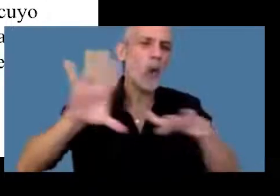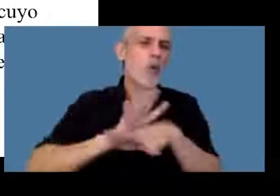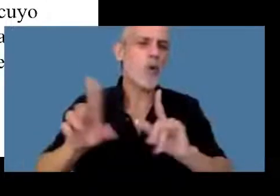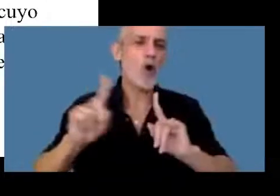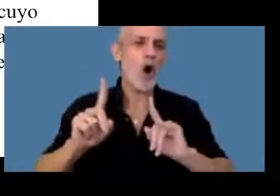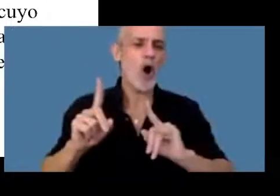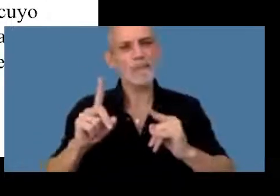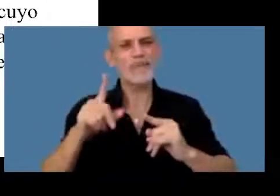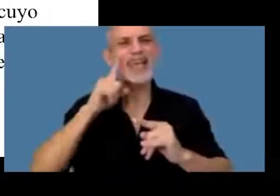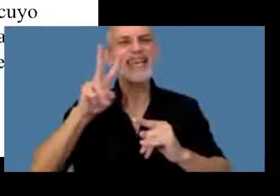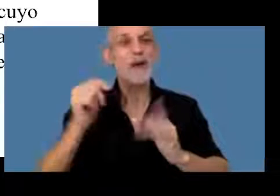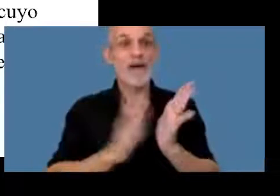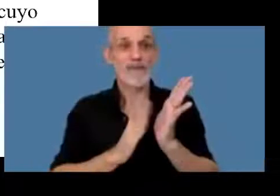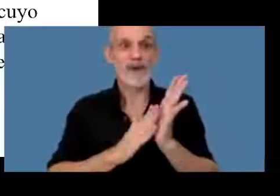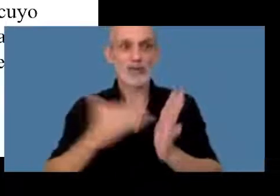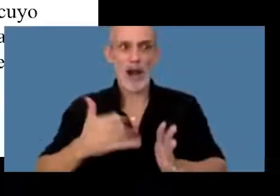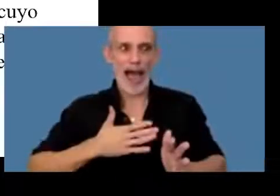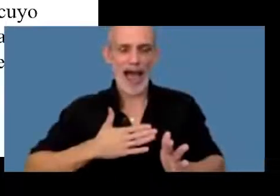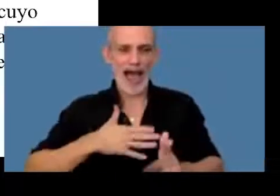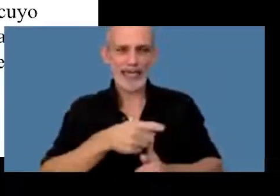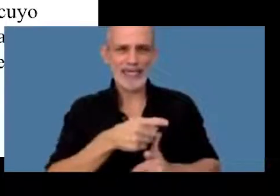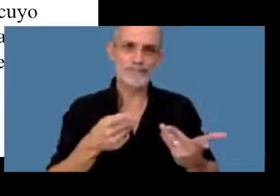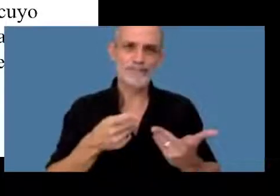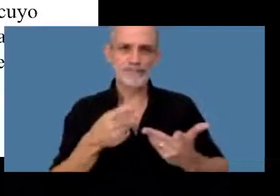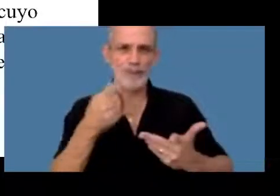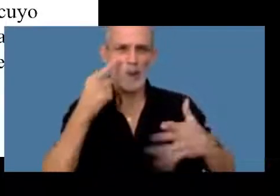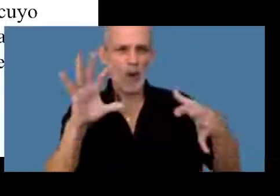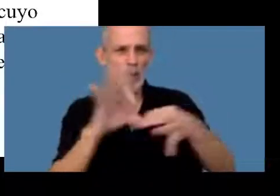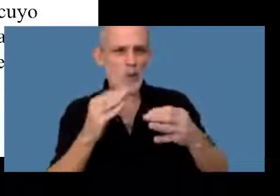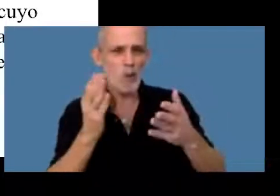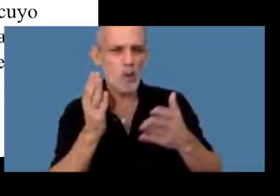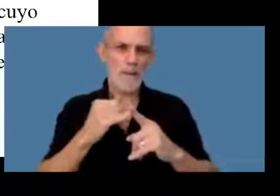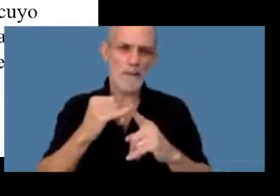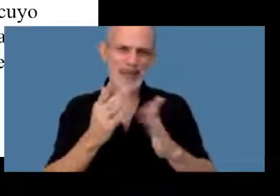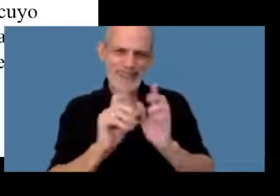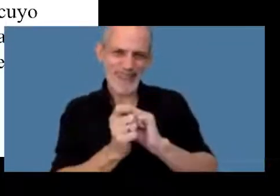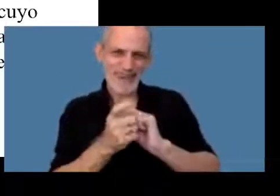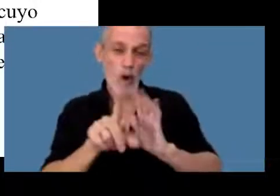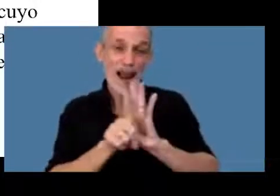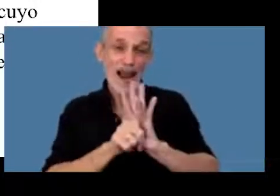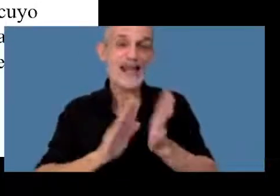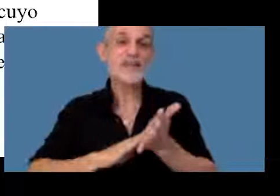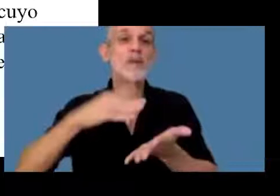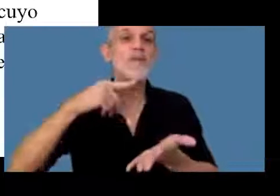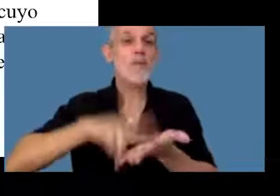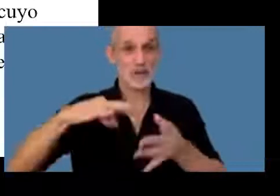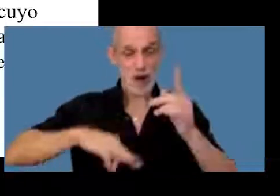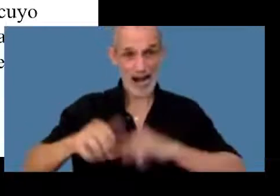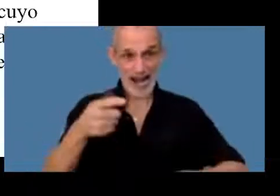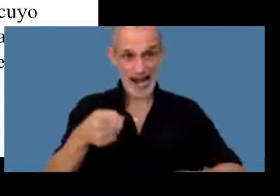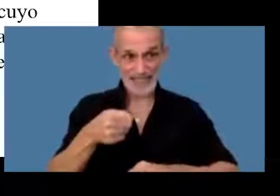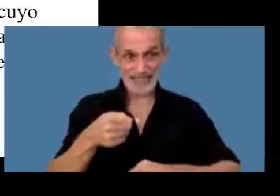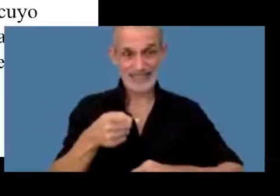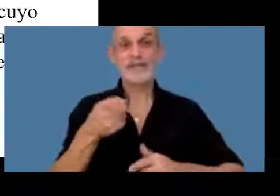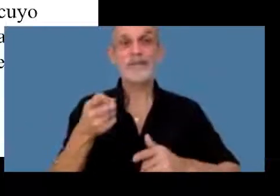las facturas que tenga, aunque, fíjense, esto llevó a una modificación de la ley de impuesto a las ganancias, aunque el